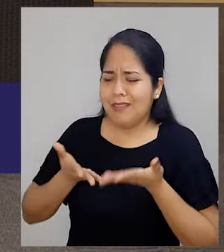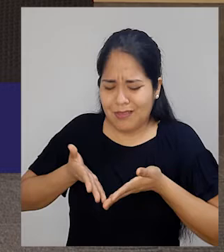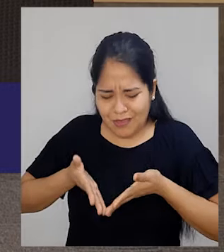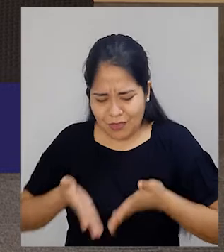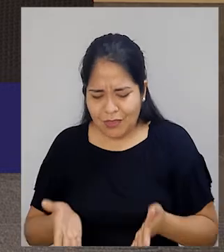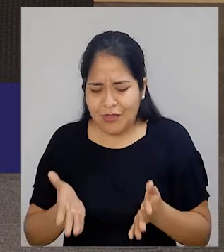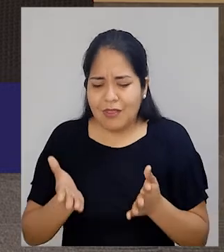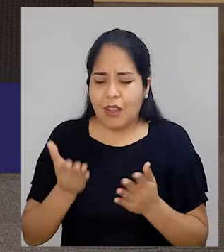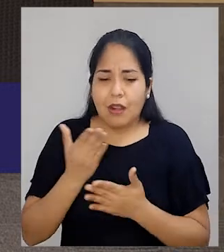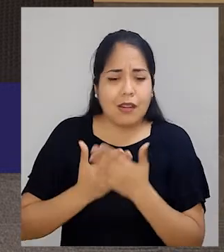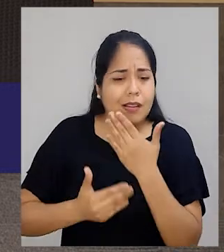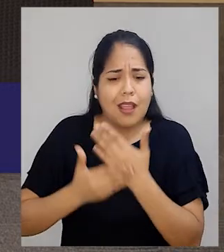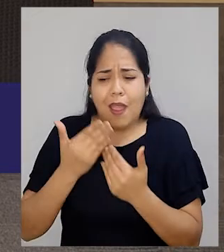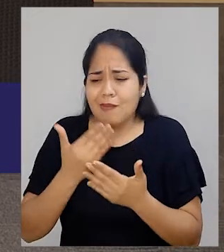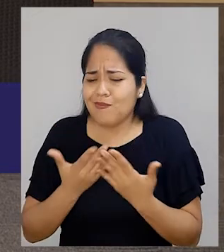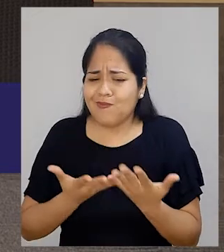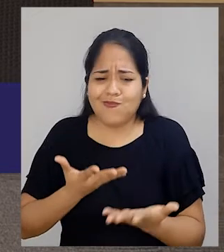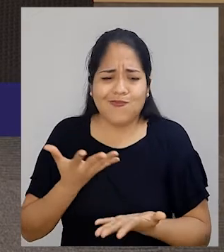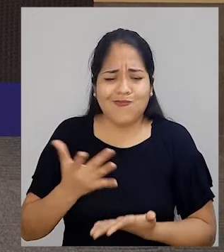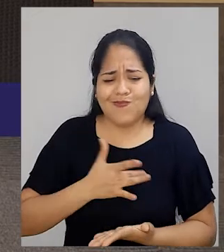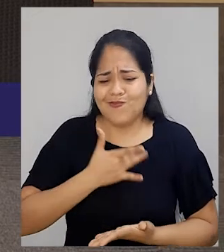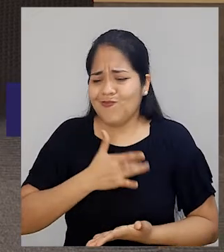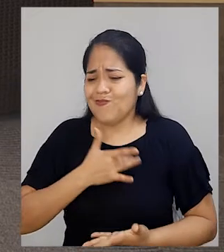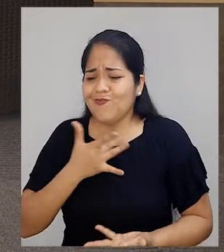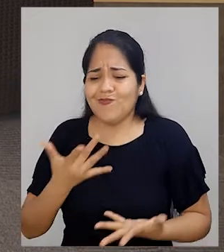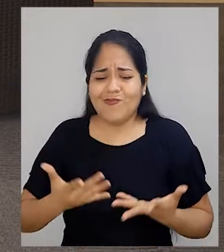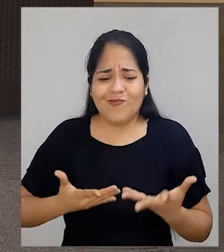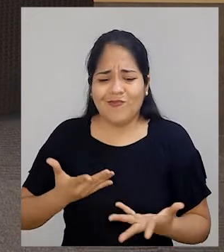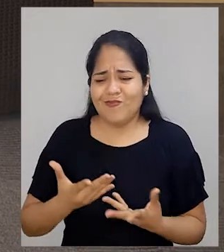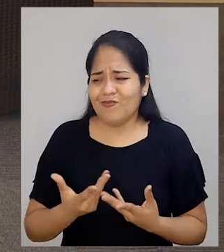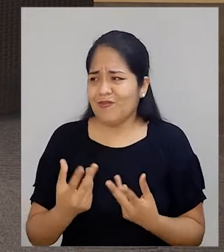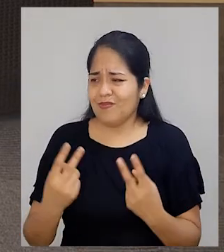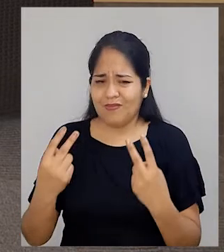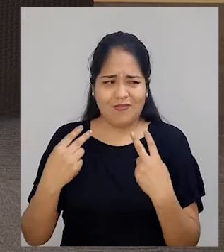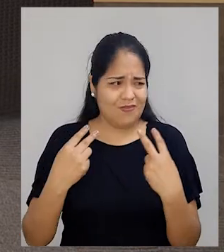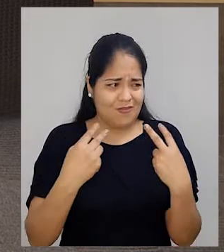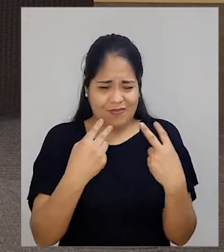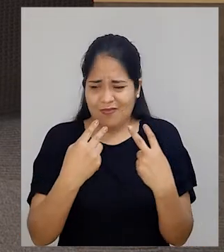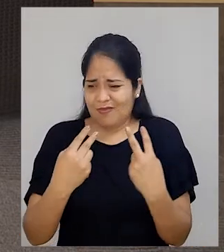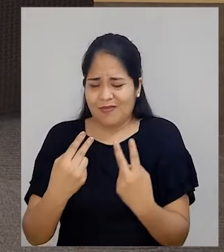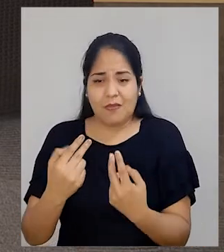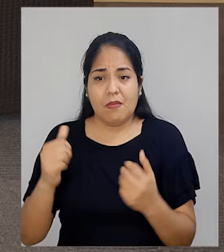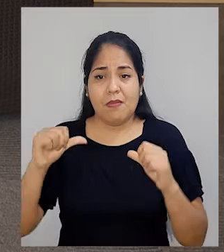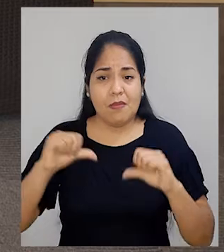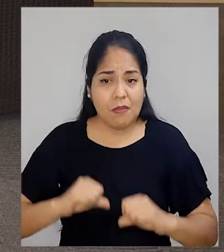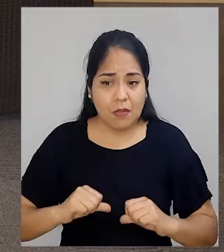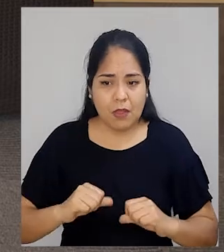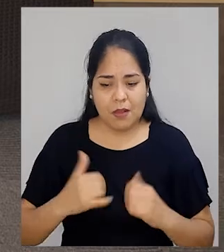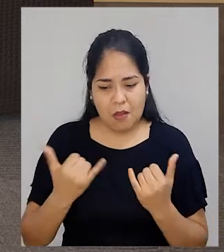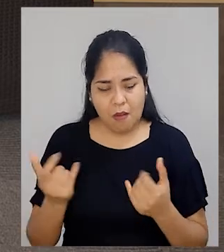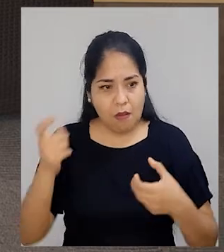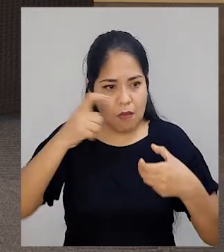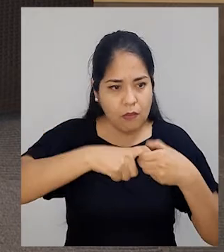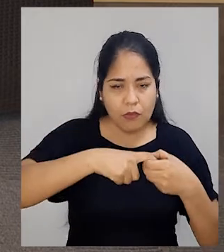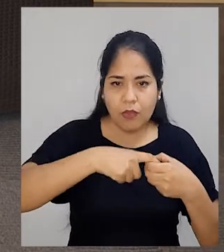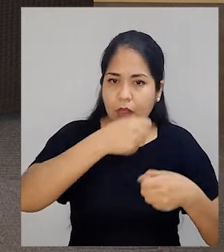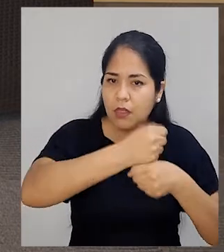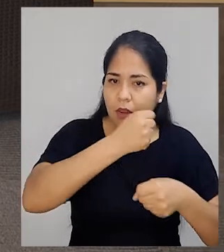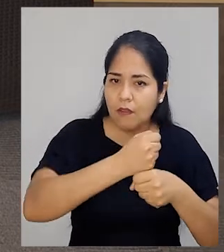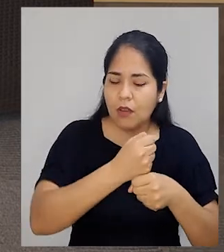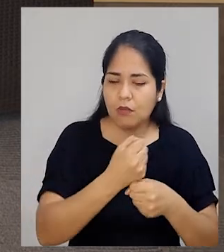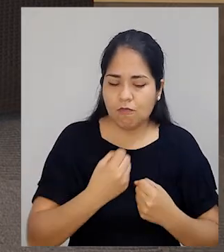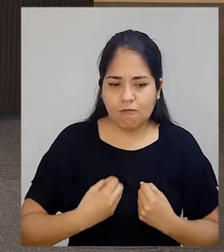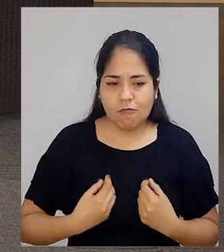digamos, que ha nacido con alguna discapacidad, ¿no?, y se siente de alguna manera discriminada, o se ha sentido discriminada.